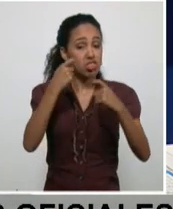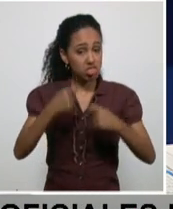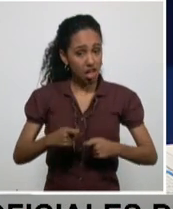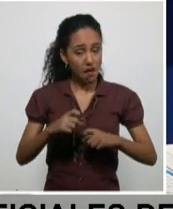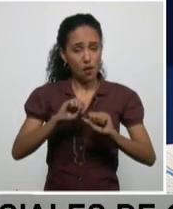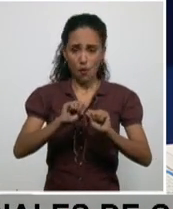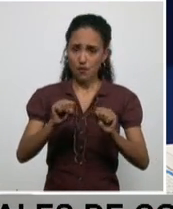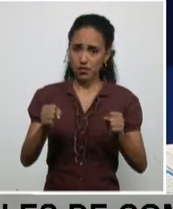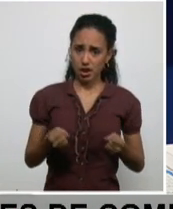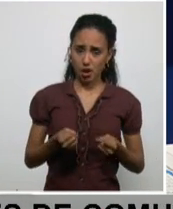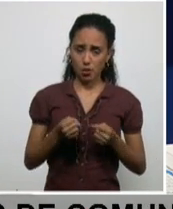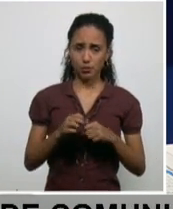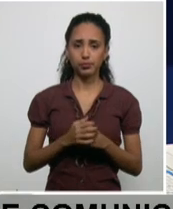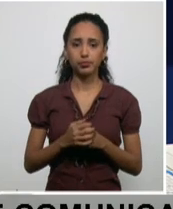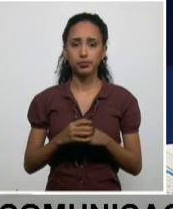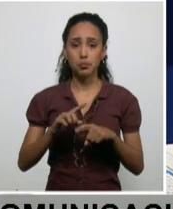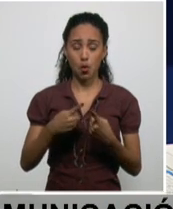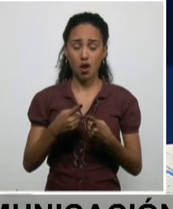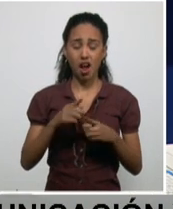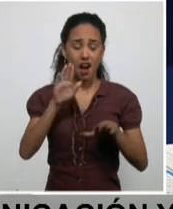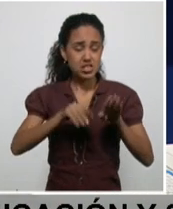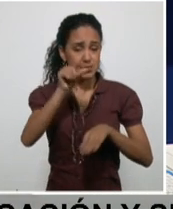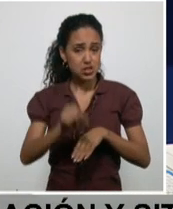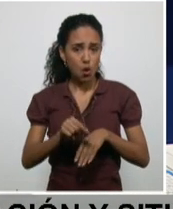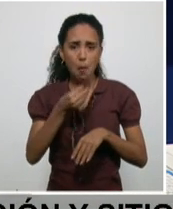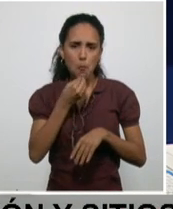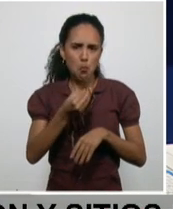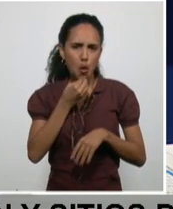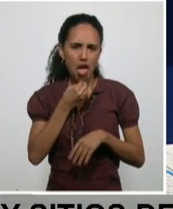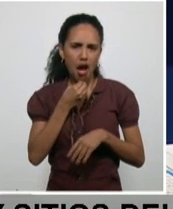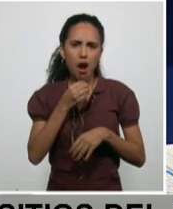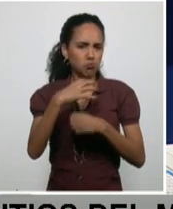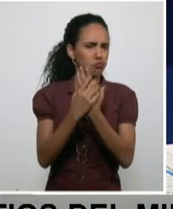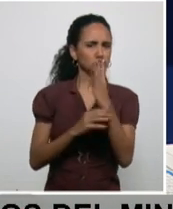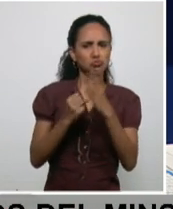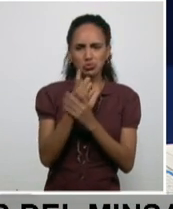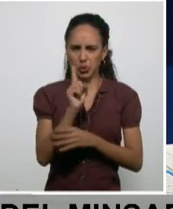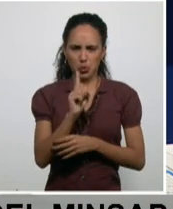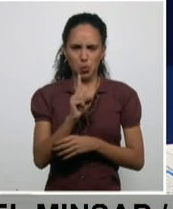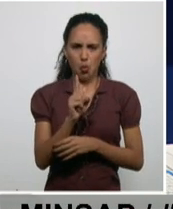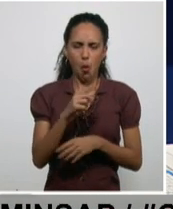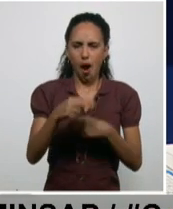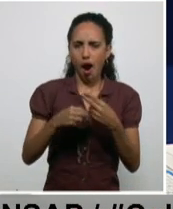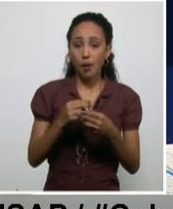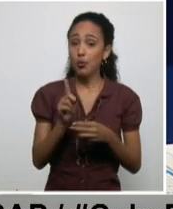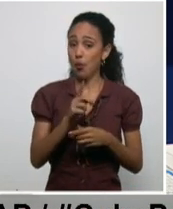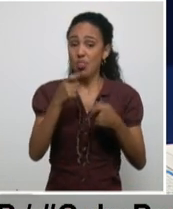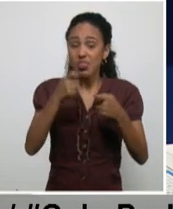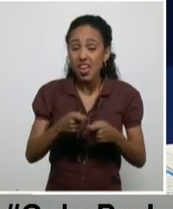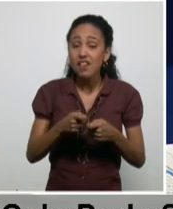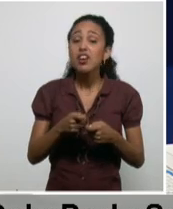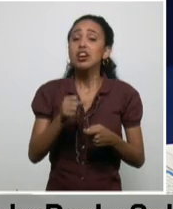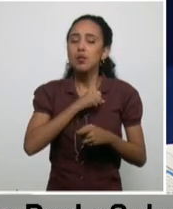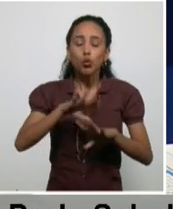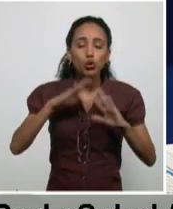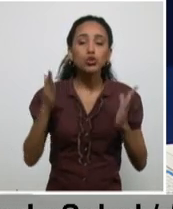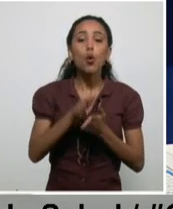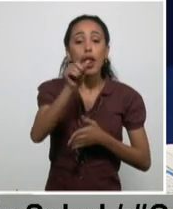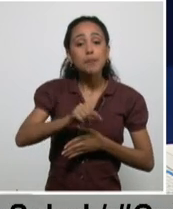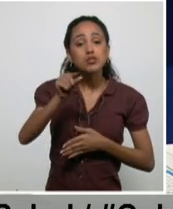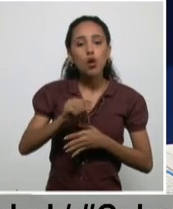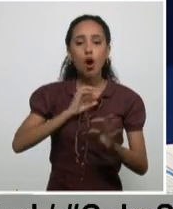no cumplimentar como está establecido, y si estamos, o sea, la batalla es para que todo el mundo se cuide. Yo creo